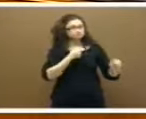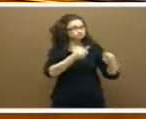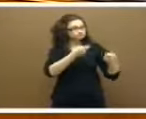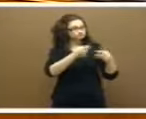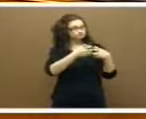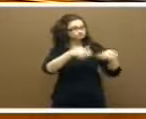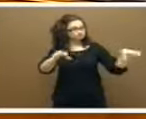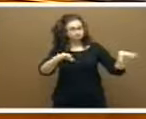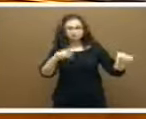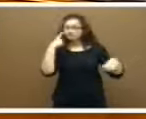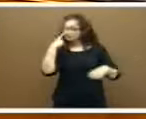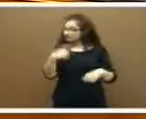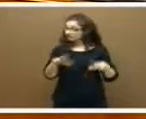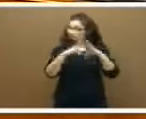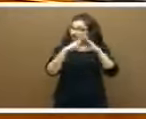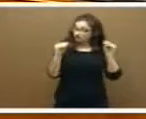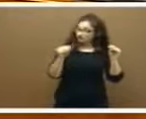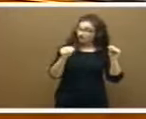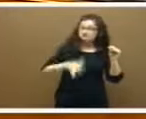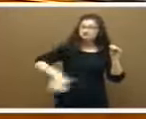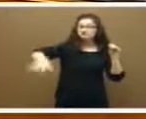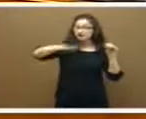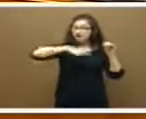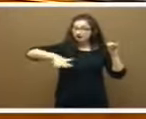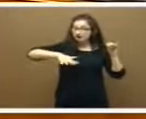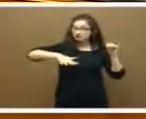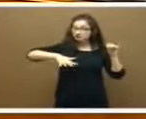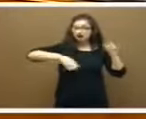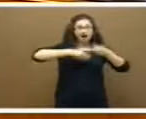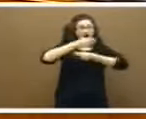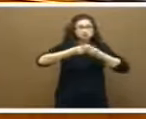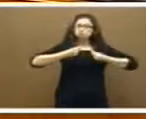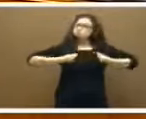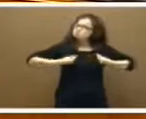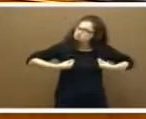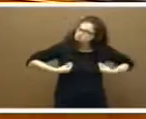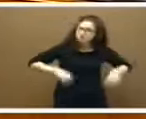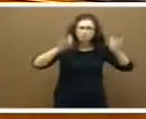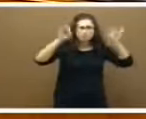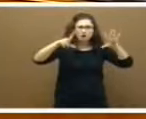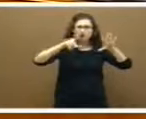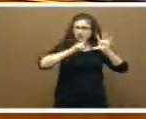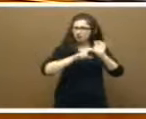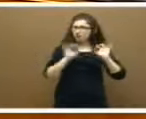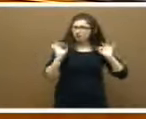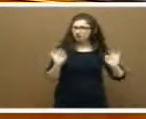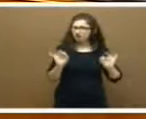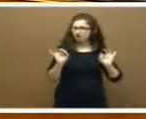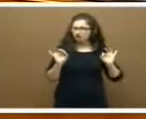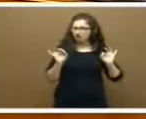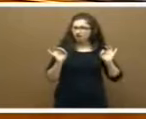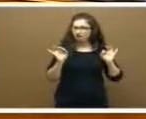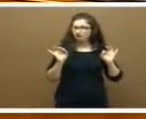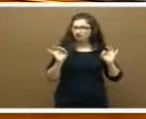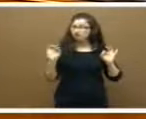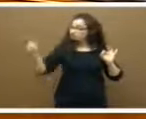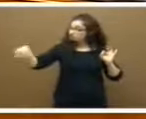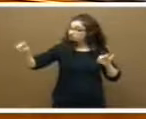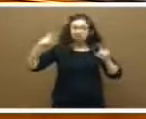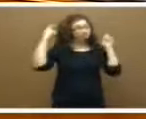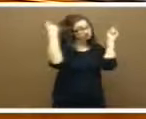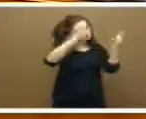Mire, Andalucía y Baleares han seguido exactamente nuestro mismo criterio. Intentan